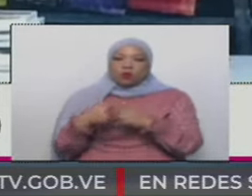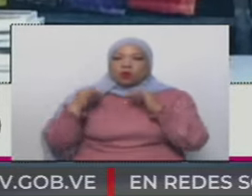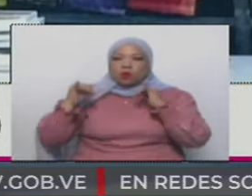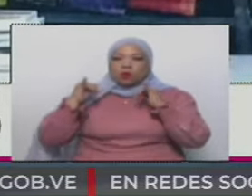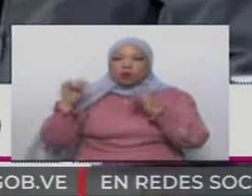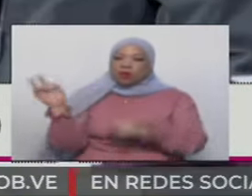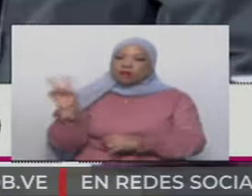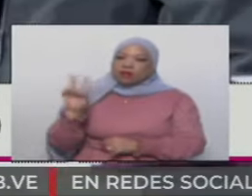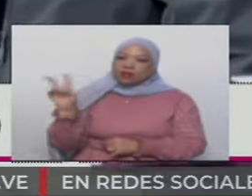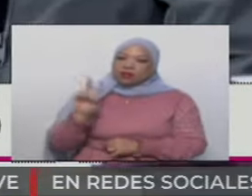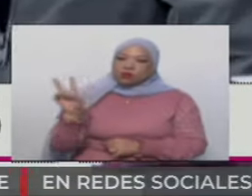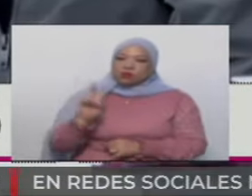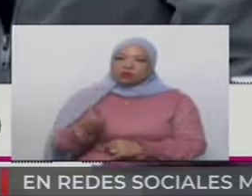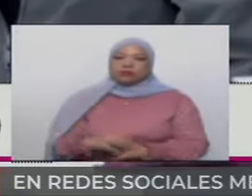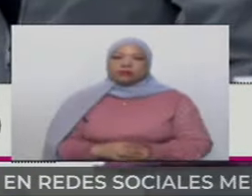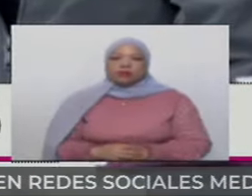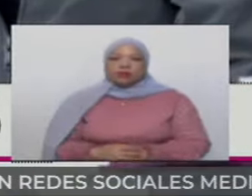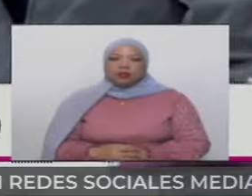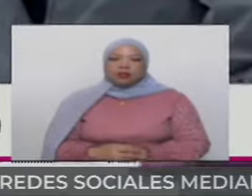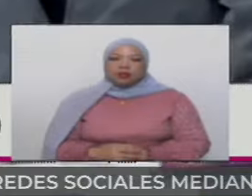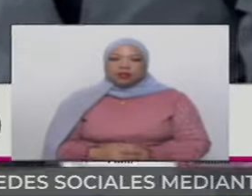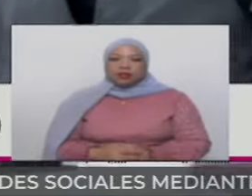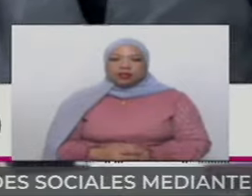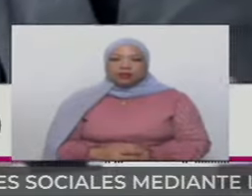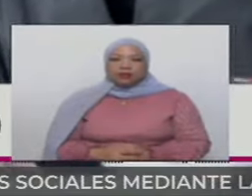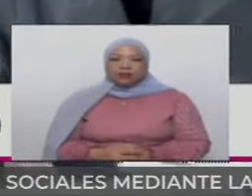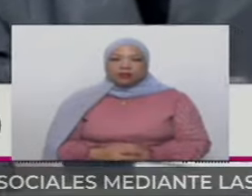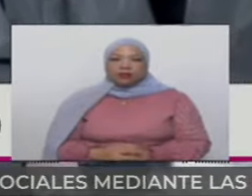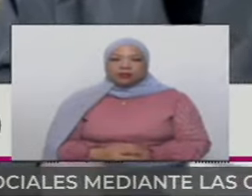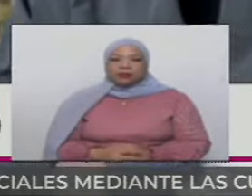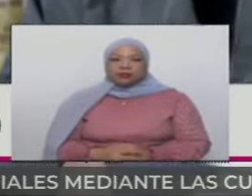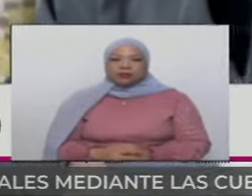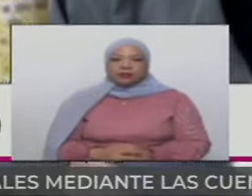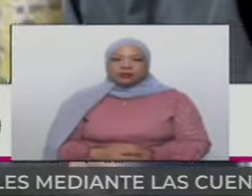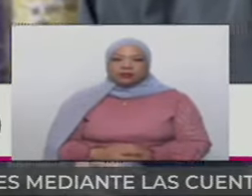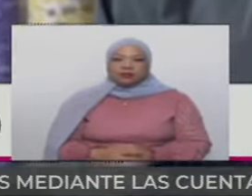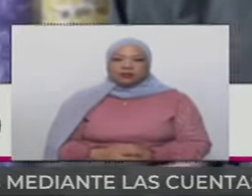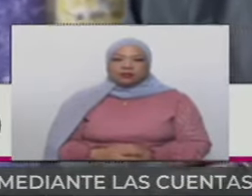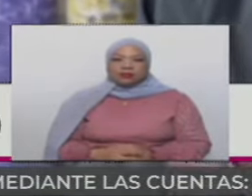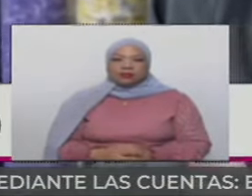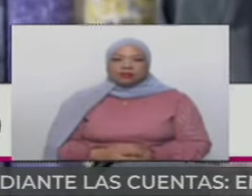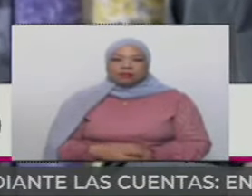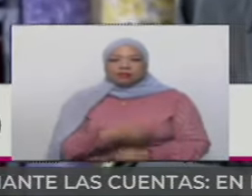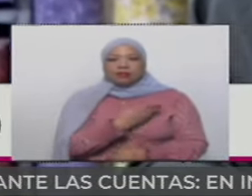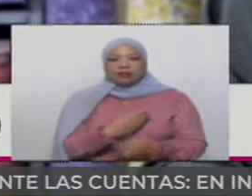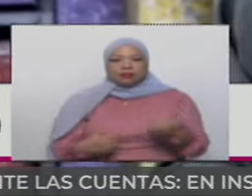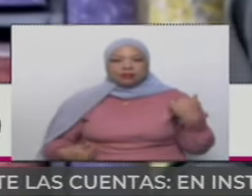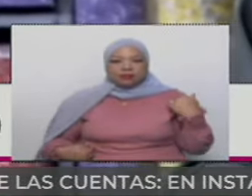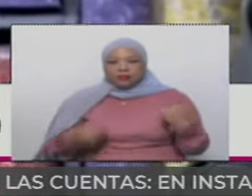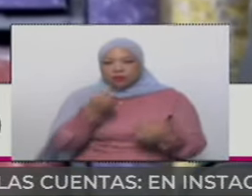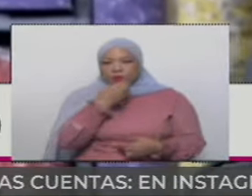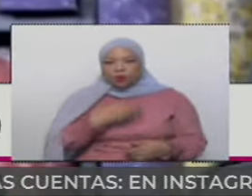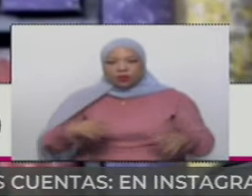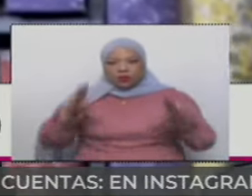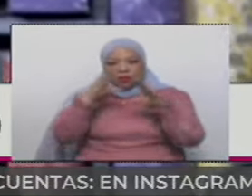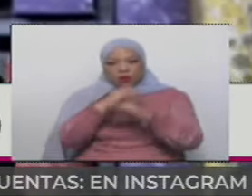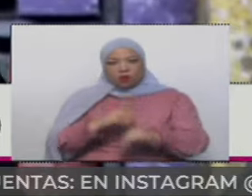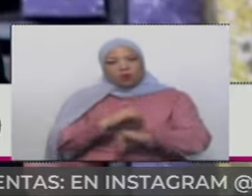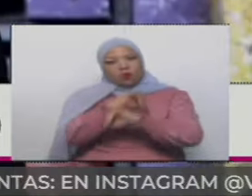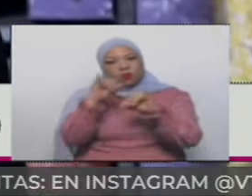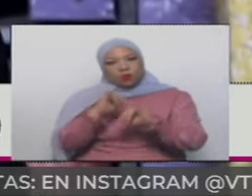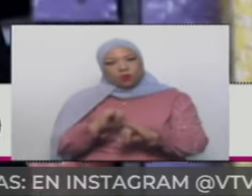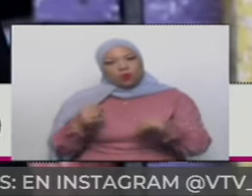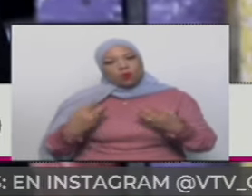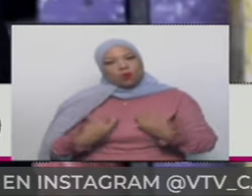a Venezuela. Omar, Omares. ¿Qué me dicen los Omares? Bueno, presidente, buenas noches. Feliz de estar con usted